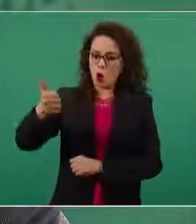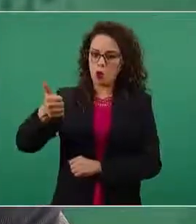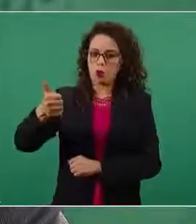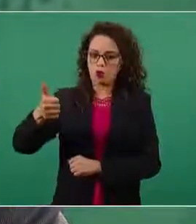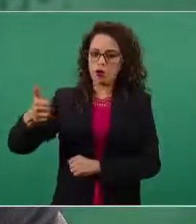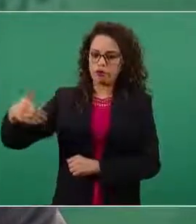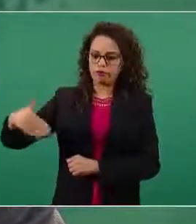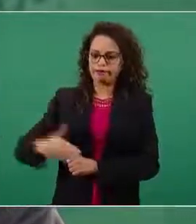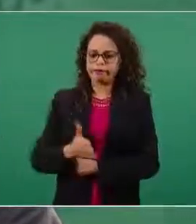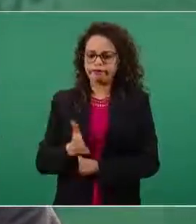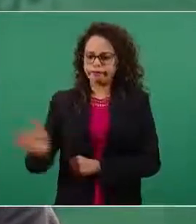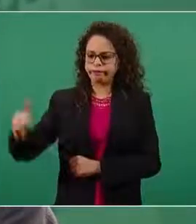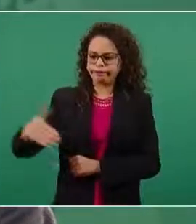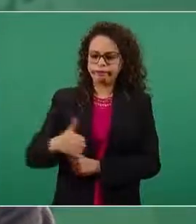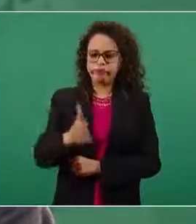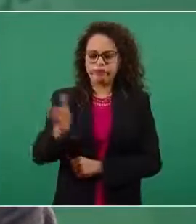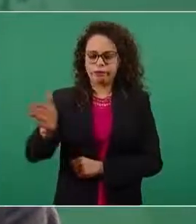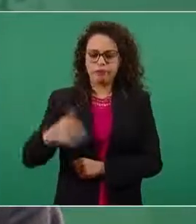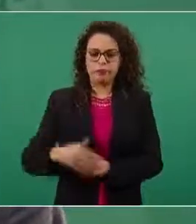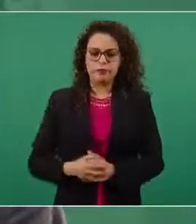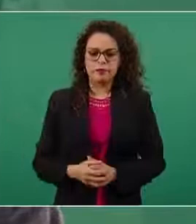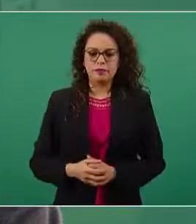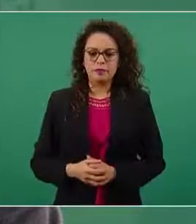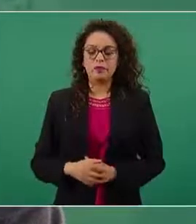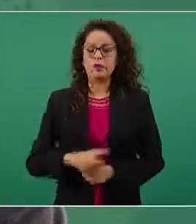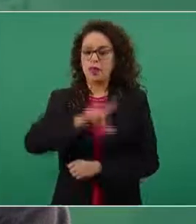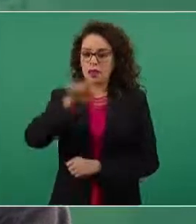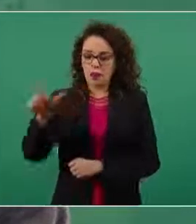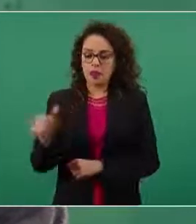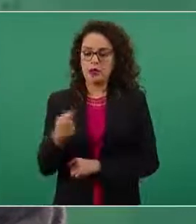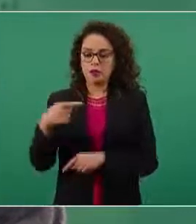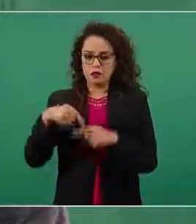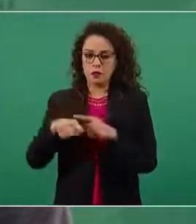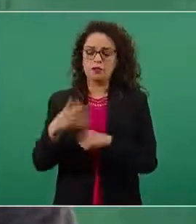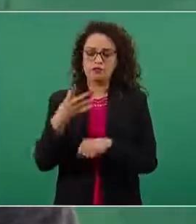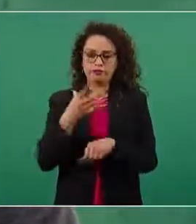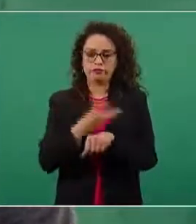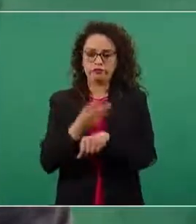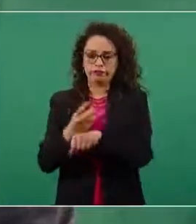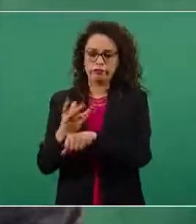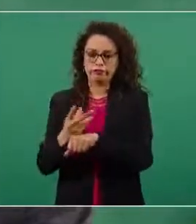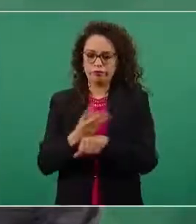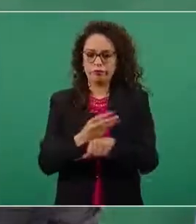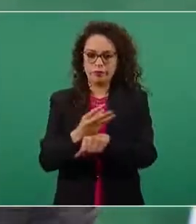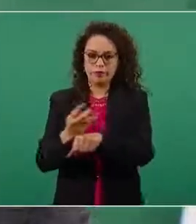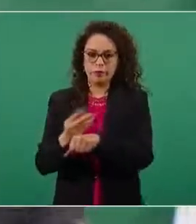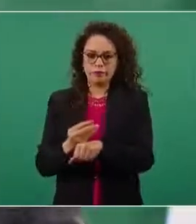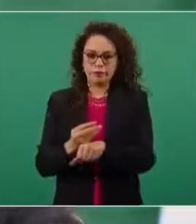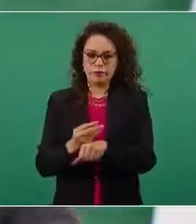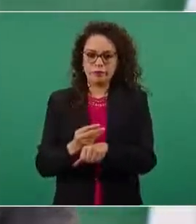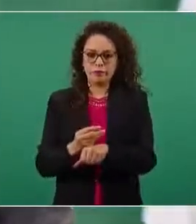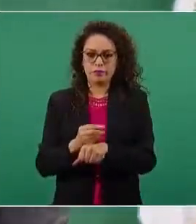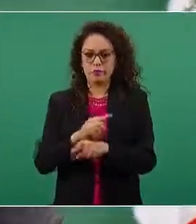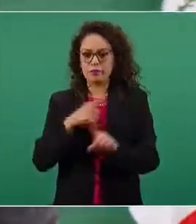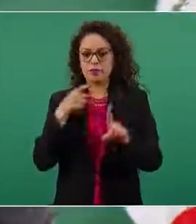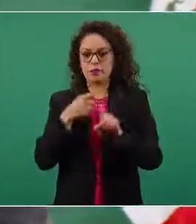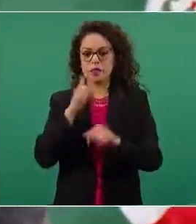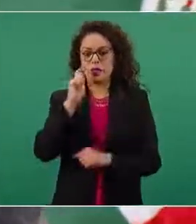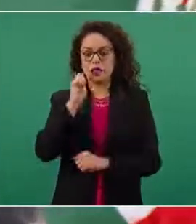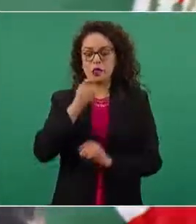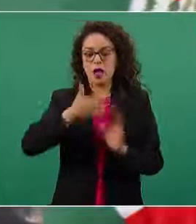que se van a trabajar. Todo lo que es construcción de